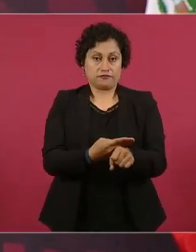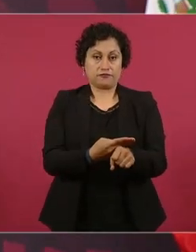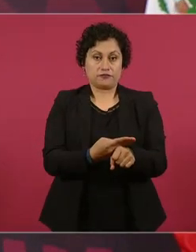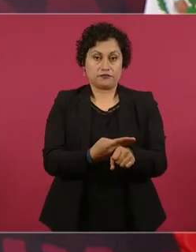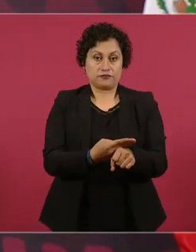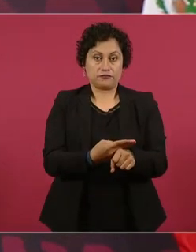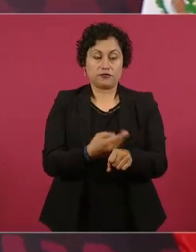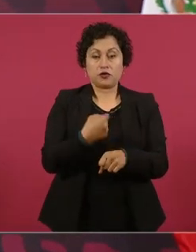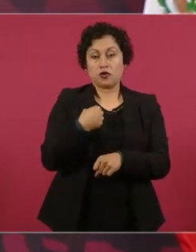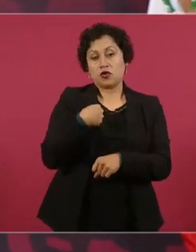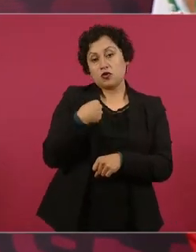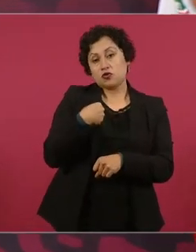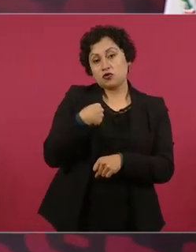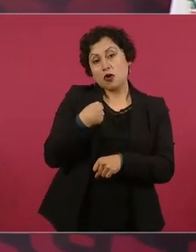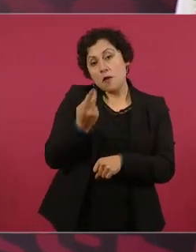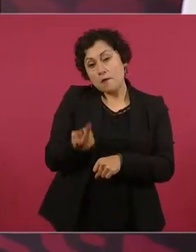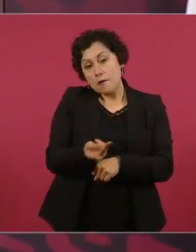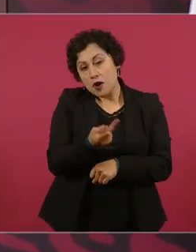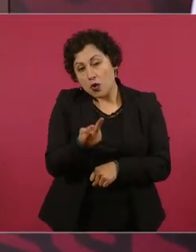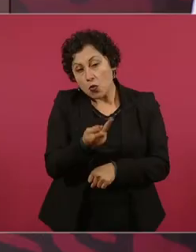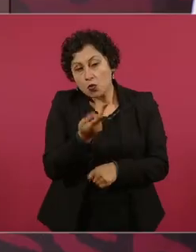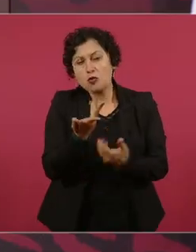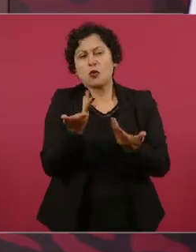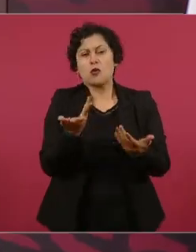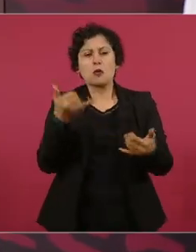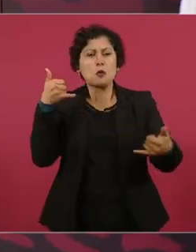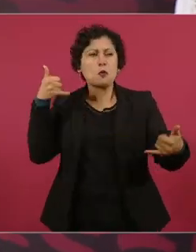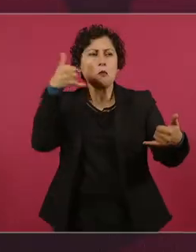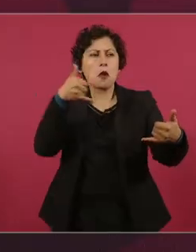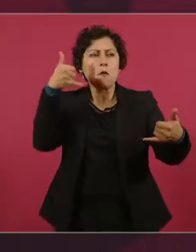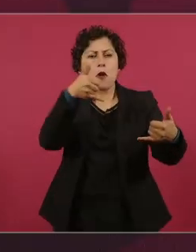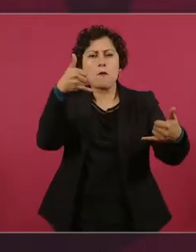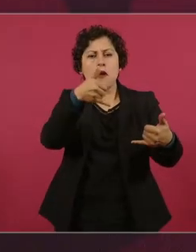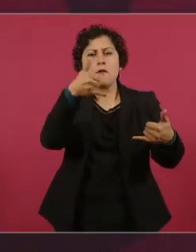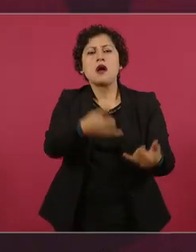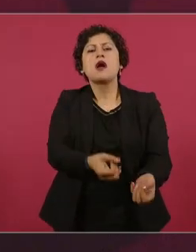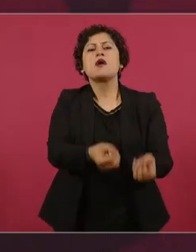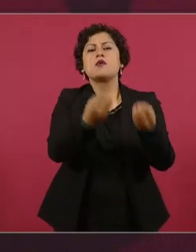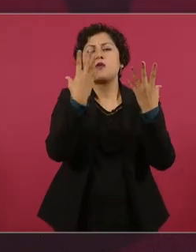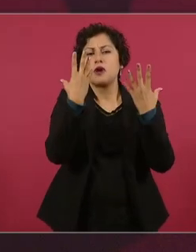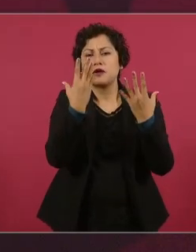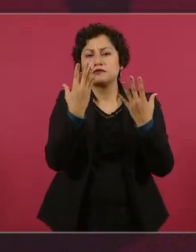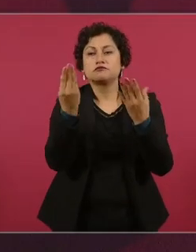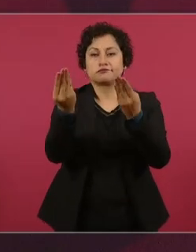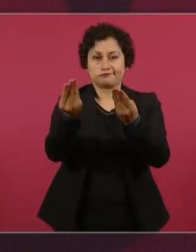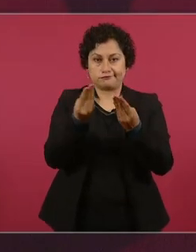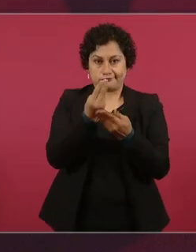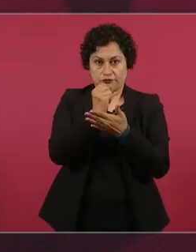digo, ¿cómo estamos en llamadas? Le entregó un reporte,